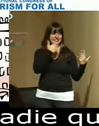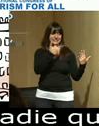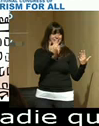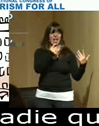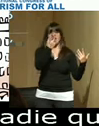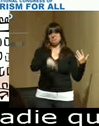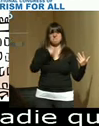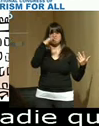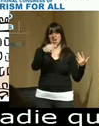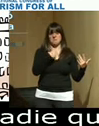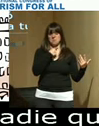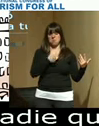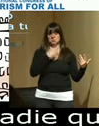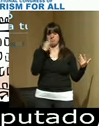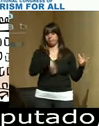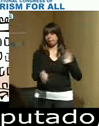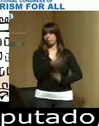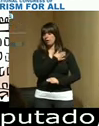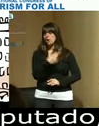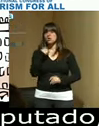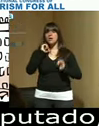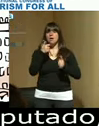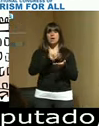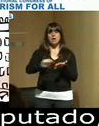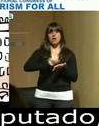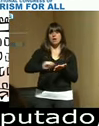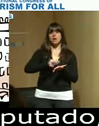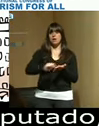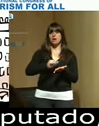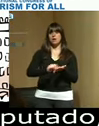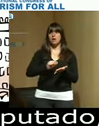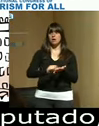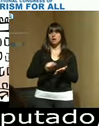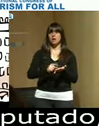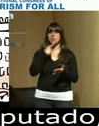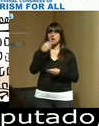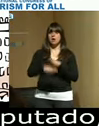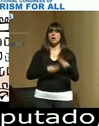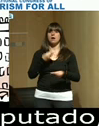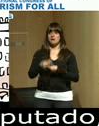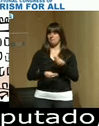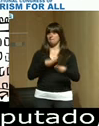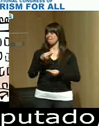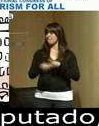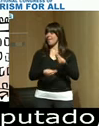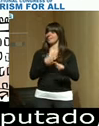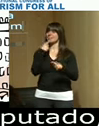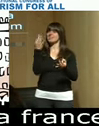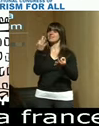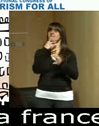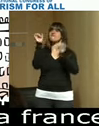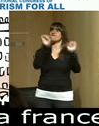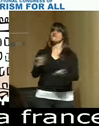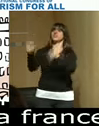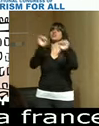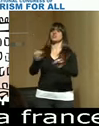soy muy adepto a estar con la computadora, empecé a escribir y digo, voy a crear la Defensoría del Turista. ¿Y